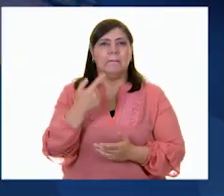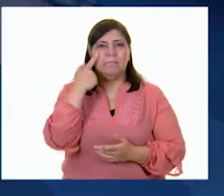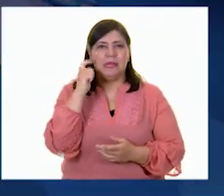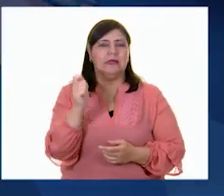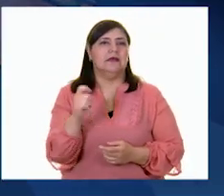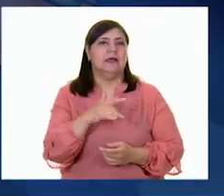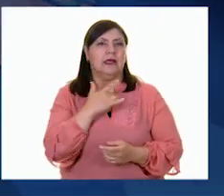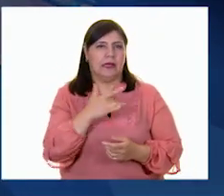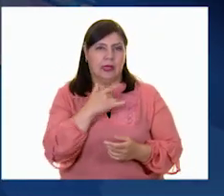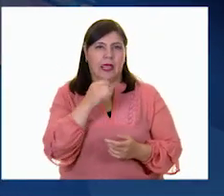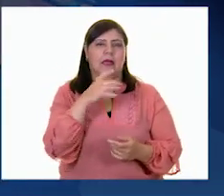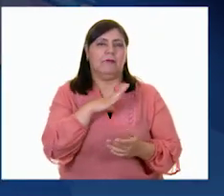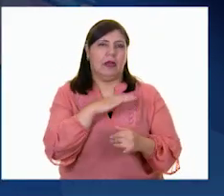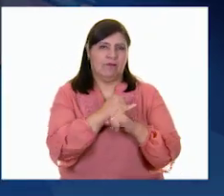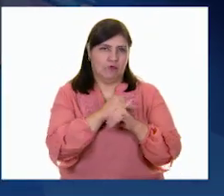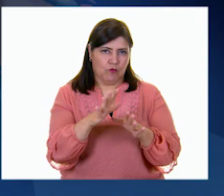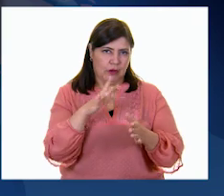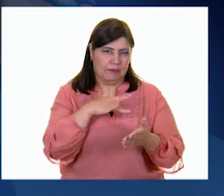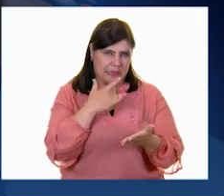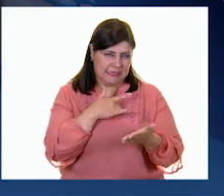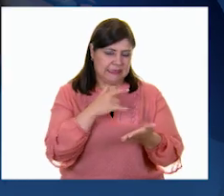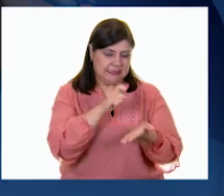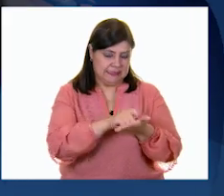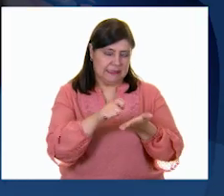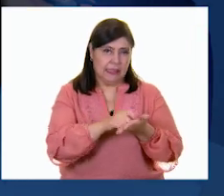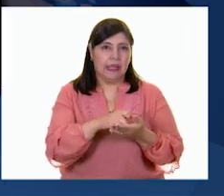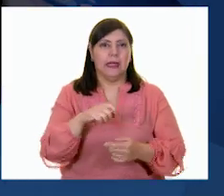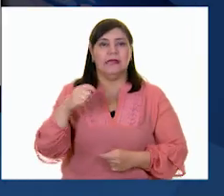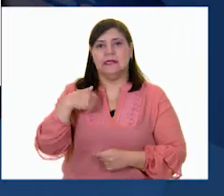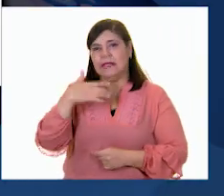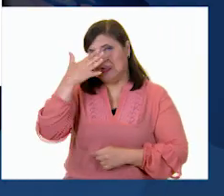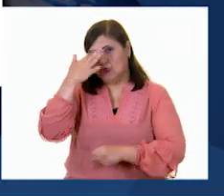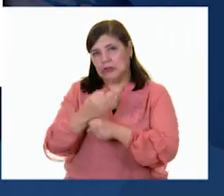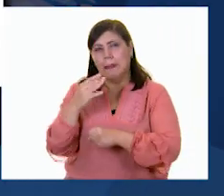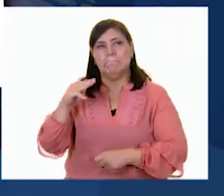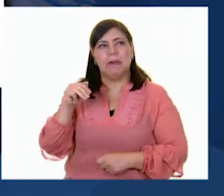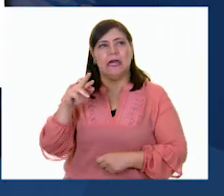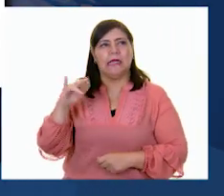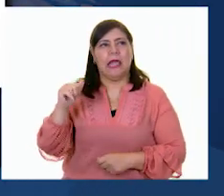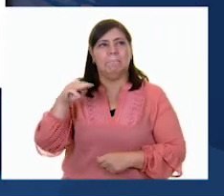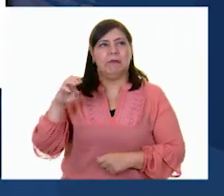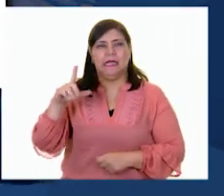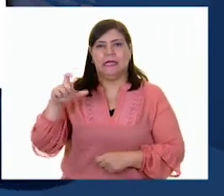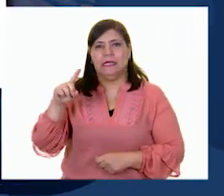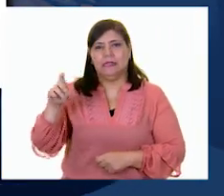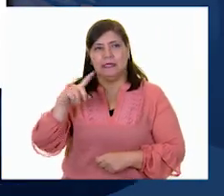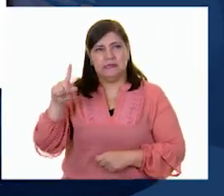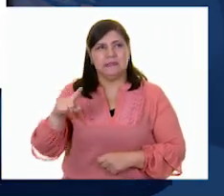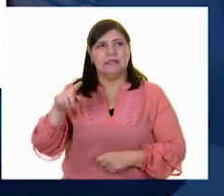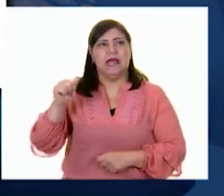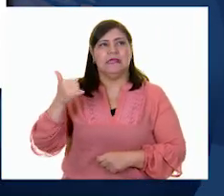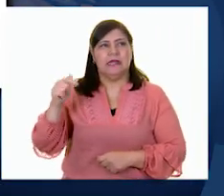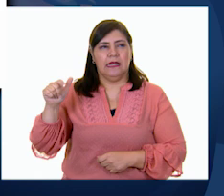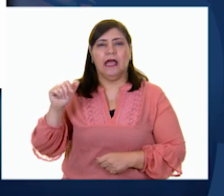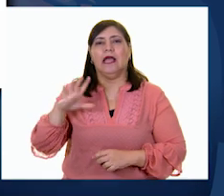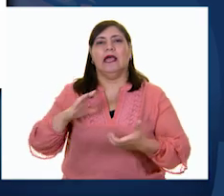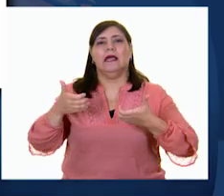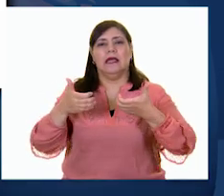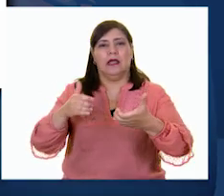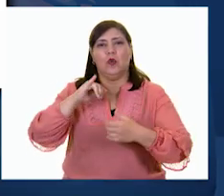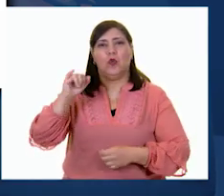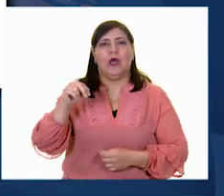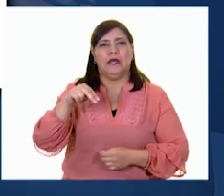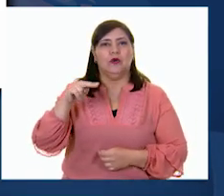los datos de la remitente. Señorita María Meléndez Ayala. calle Juan Rulfo 68,